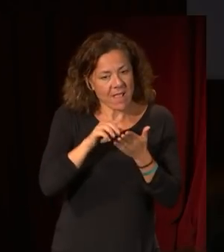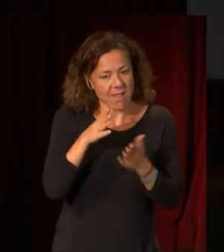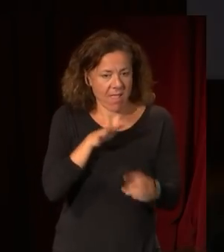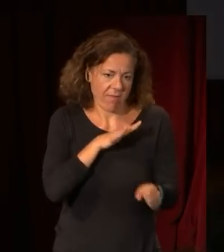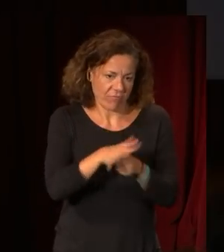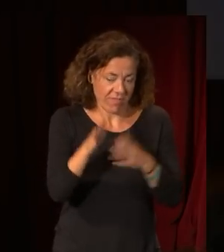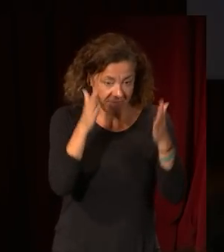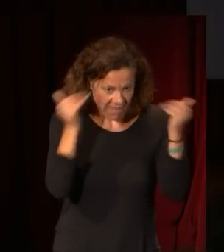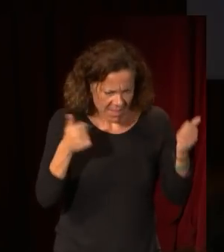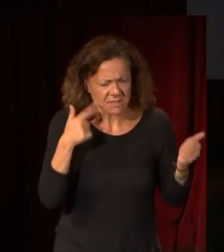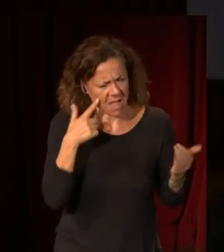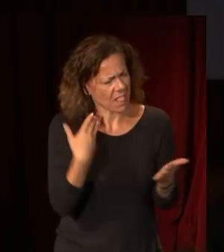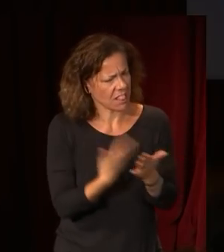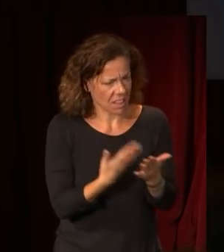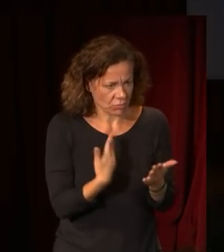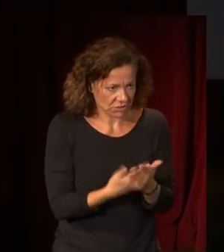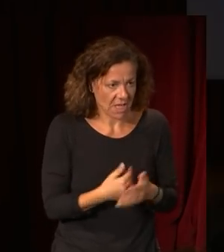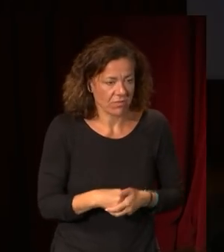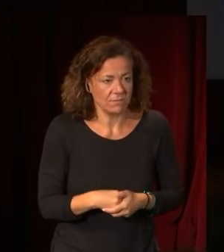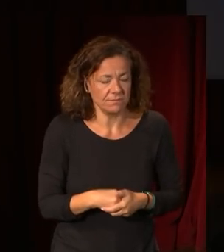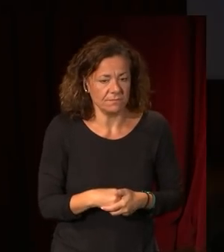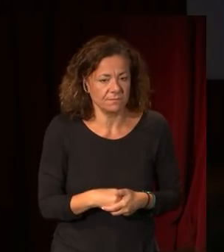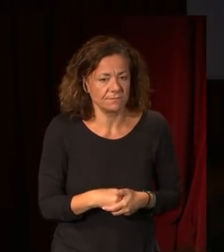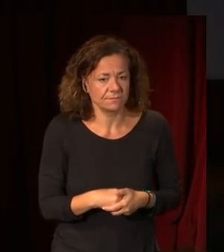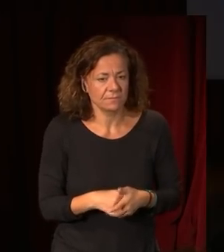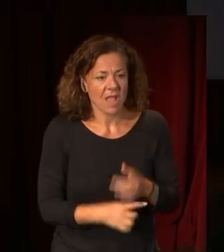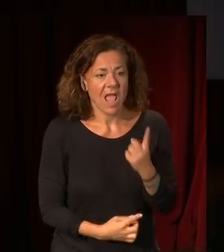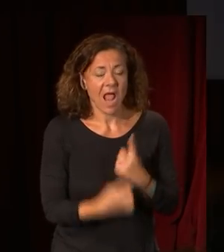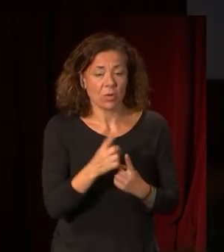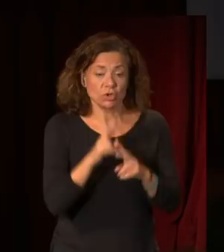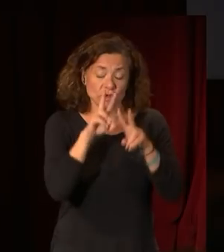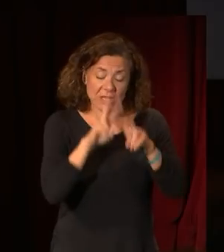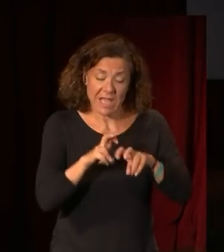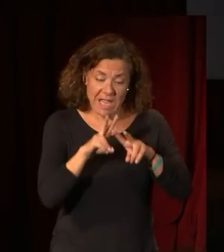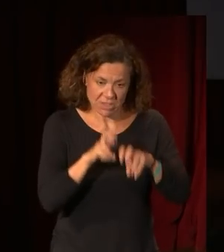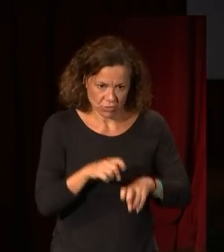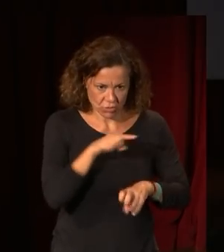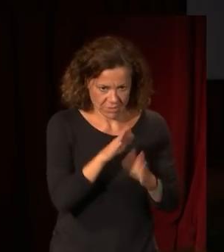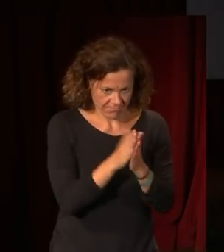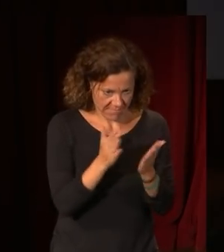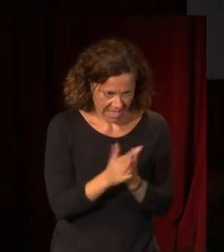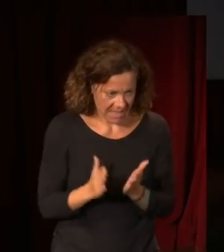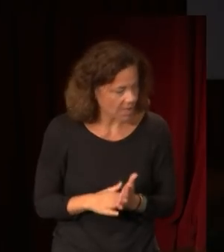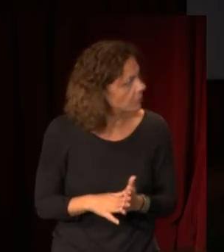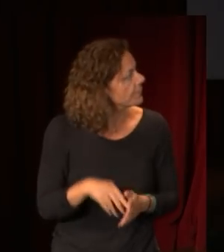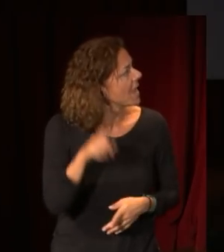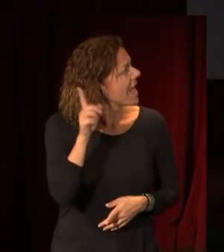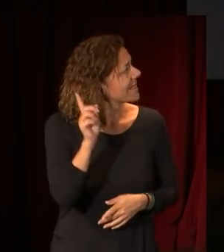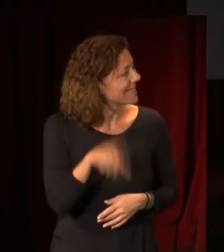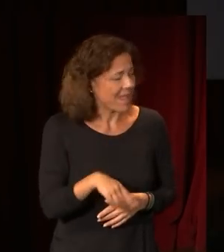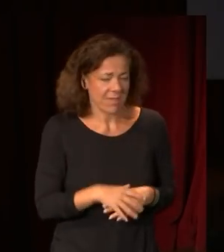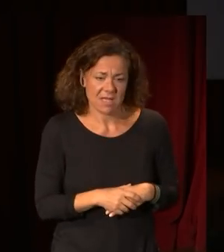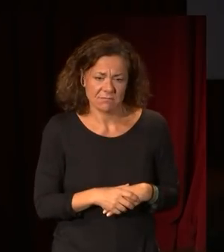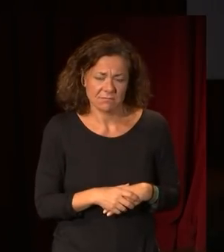como se ha podido demostrar algunos de los estudios del catálogo también a nivel de